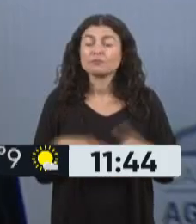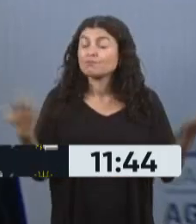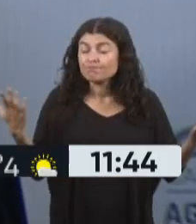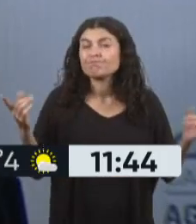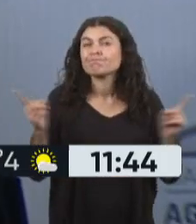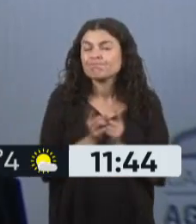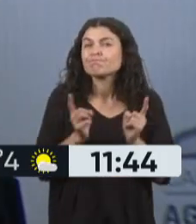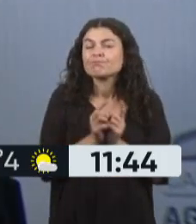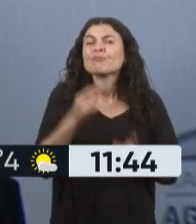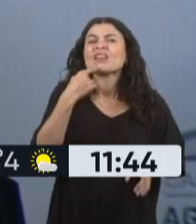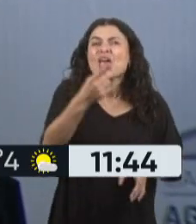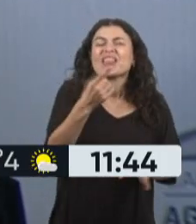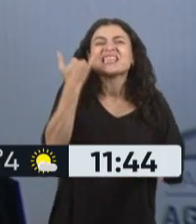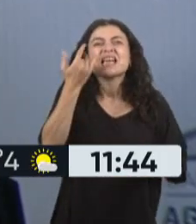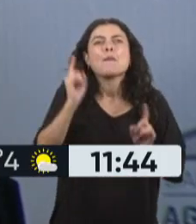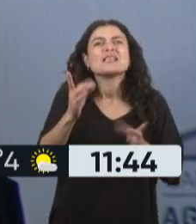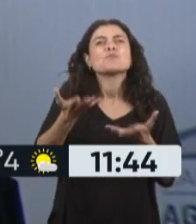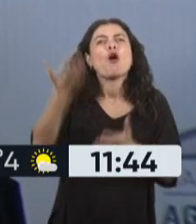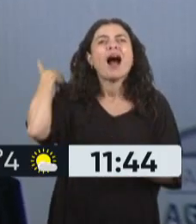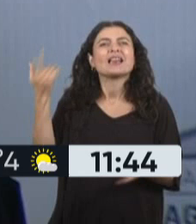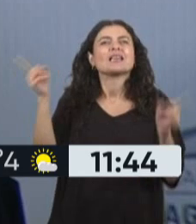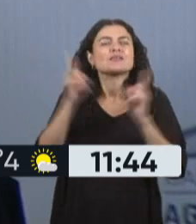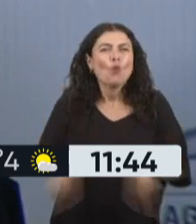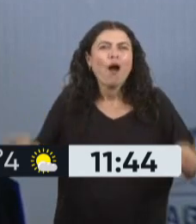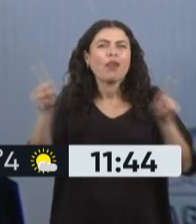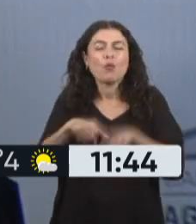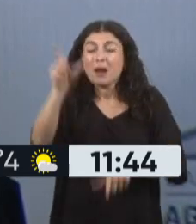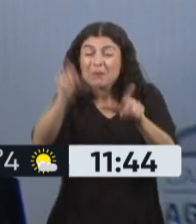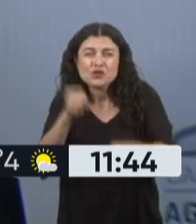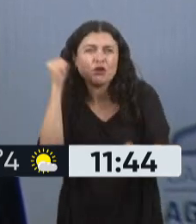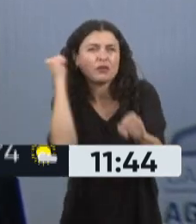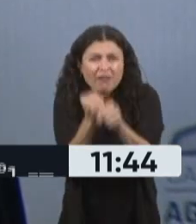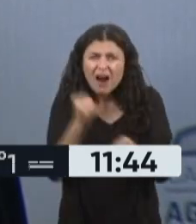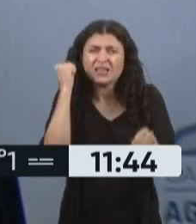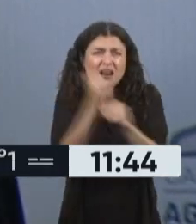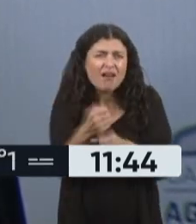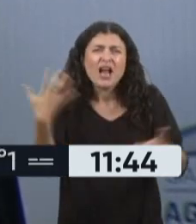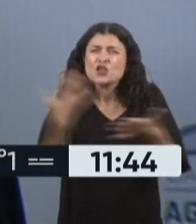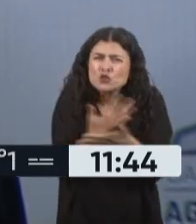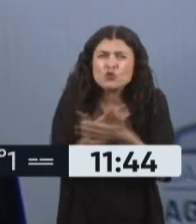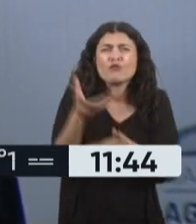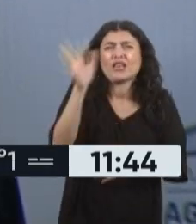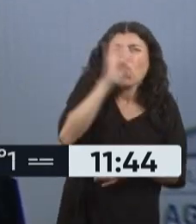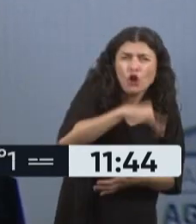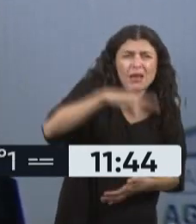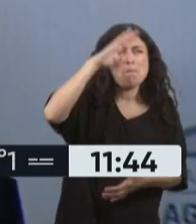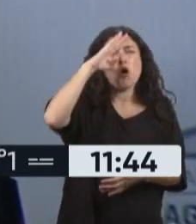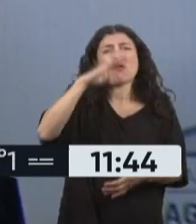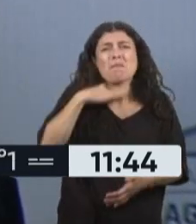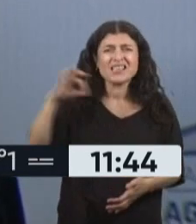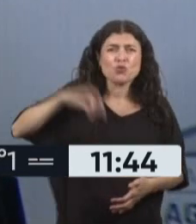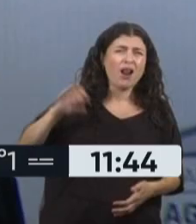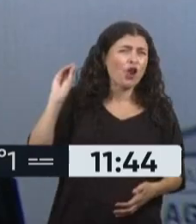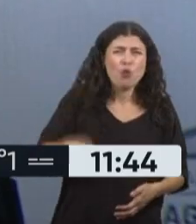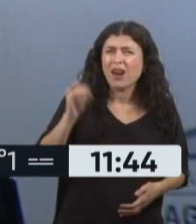En definitiva, se acabó ese modelo invertido en el que los trabajadores honestos luchan para sobrevivir el mes a mes y los parásitos